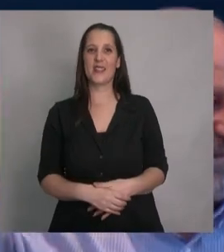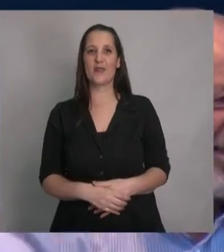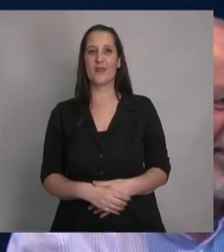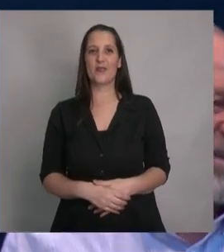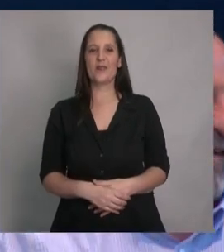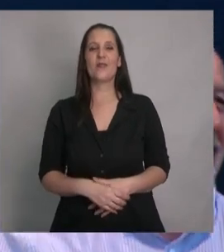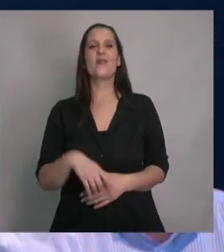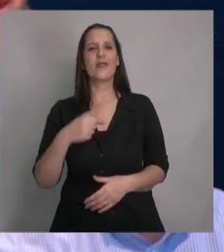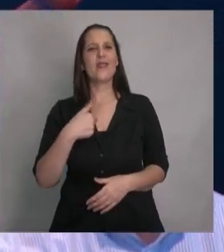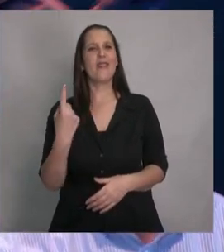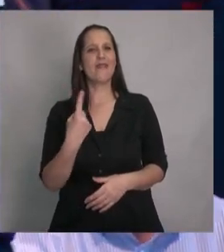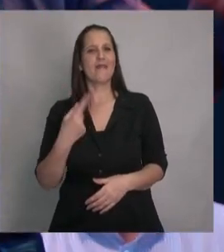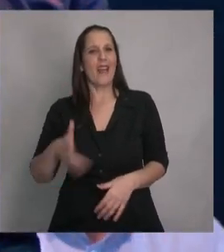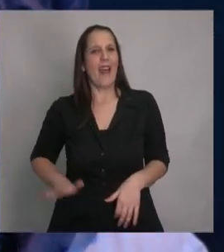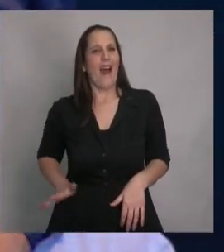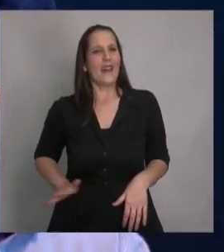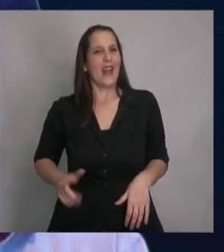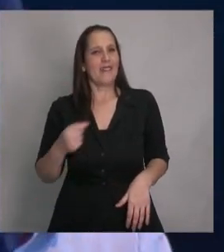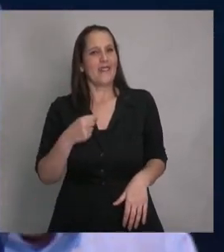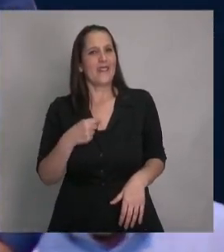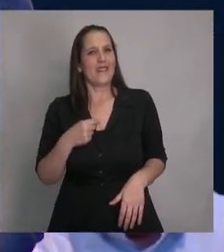Tenía ganas de...